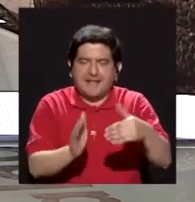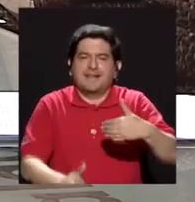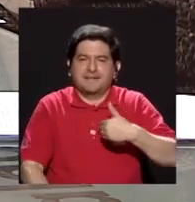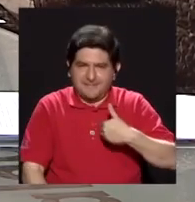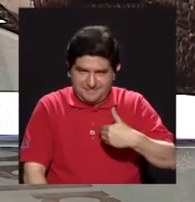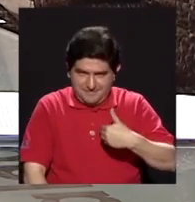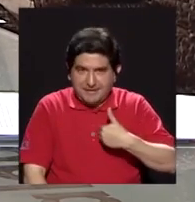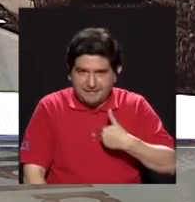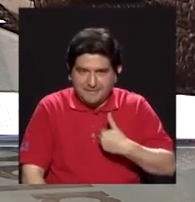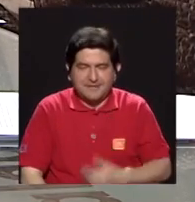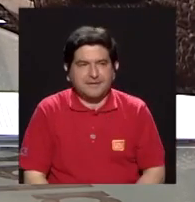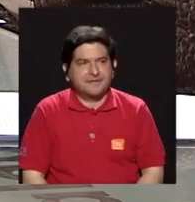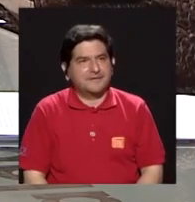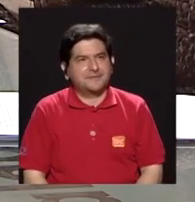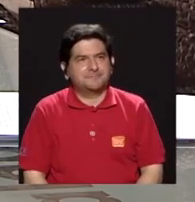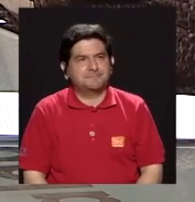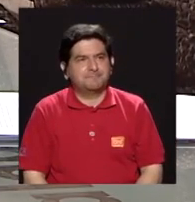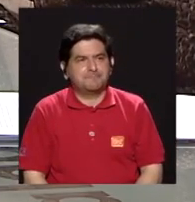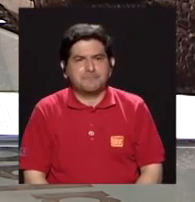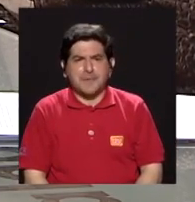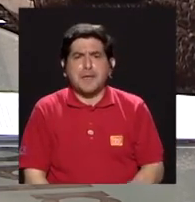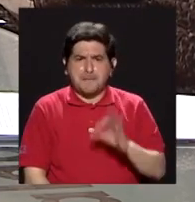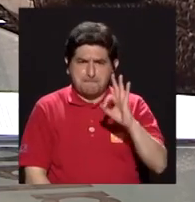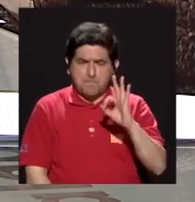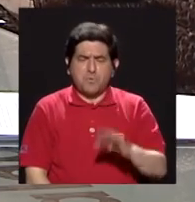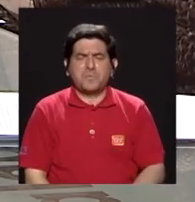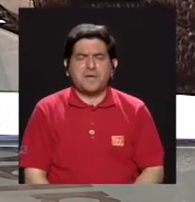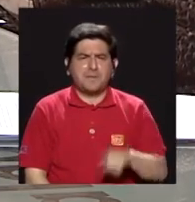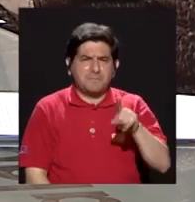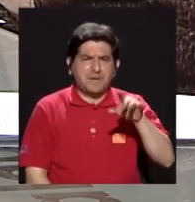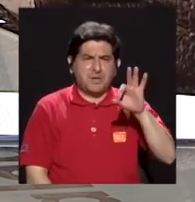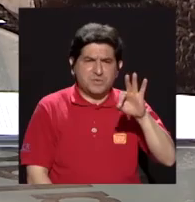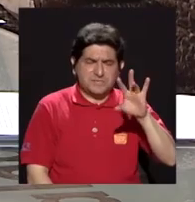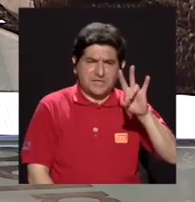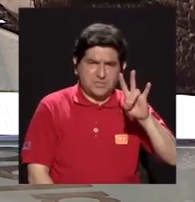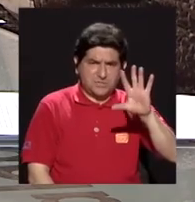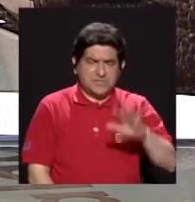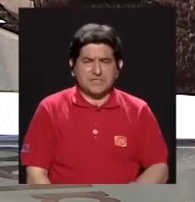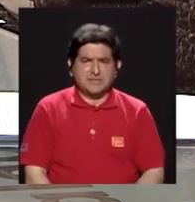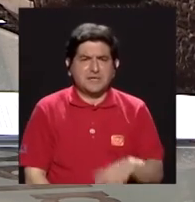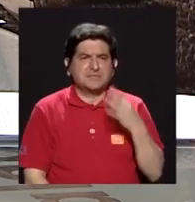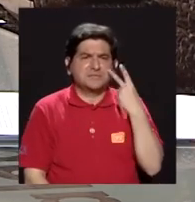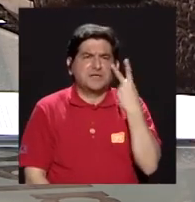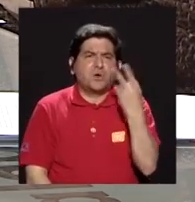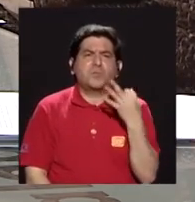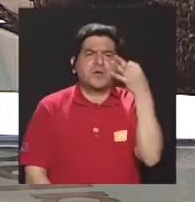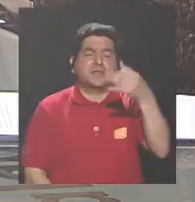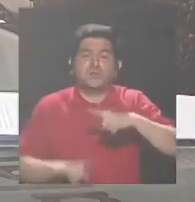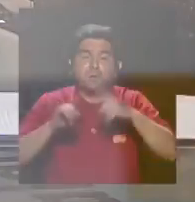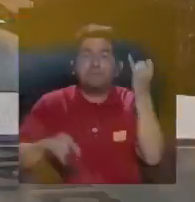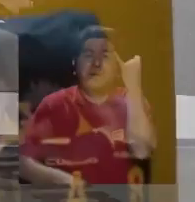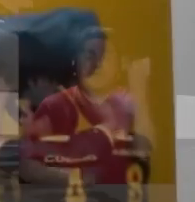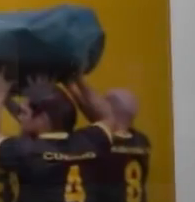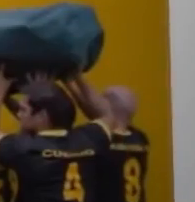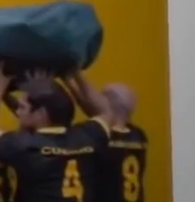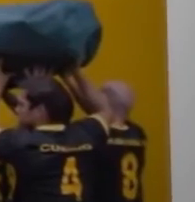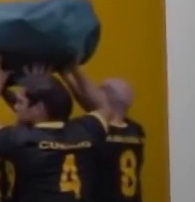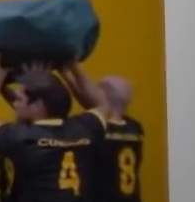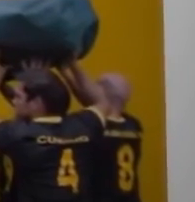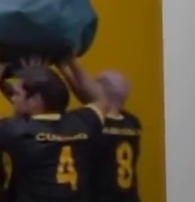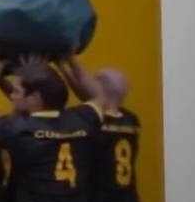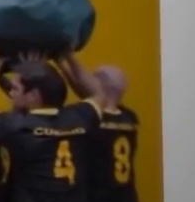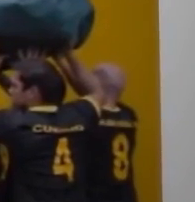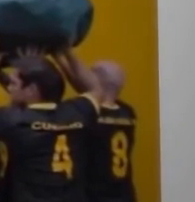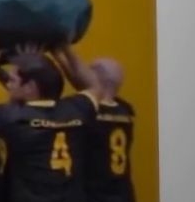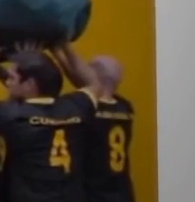un era muy visionaria en 1975 pero a la vez tiene conceptos que ya han pasado 30